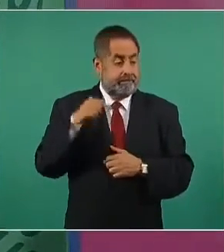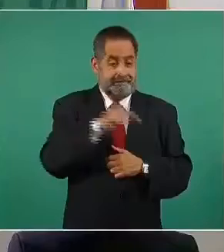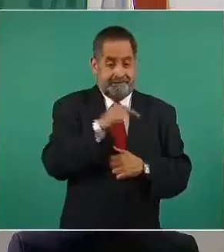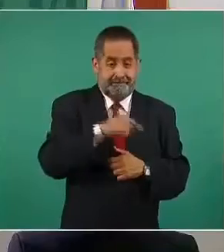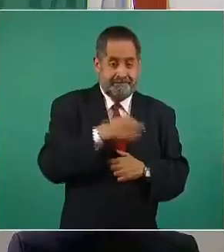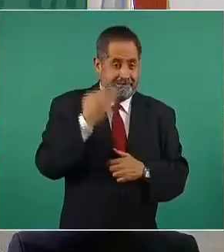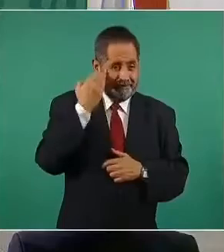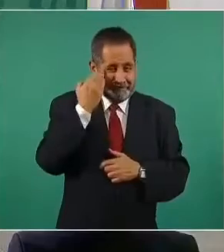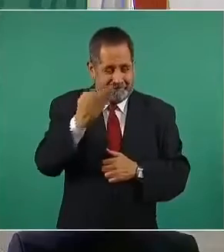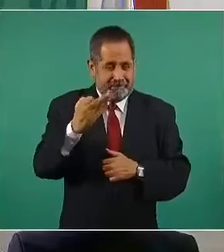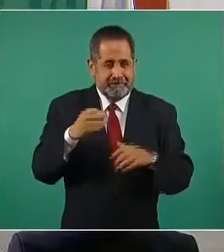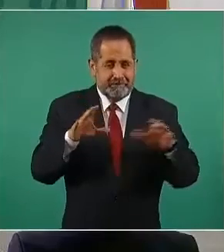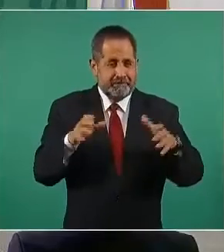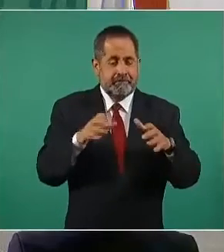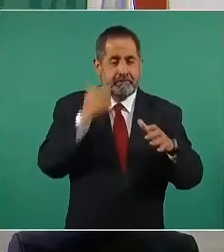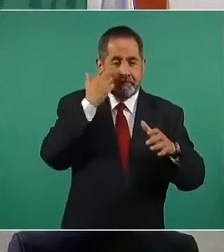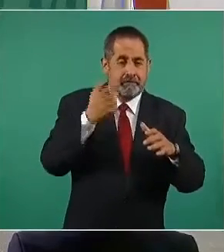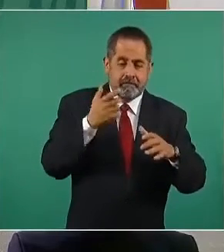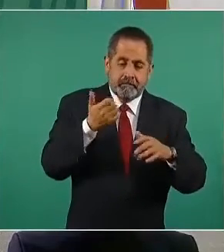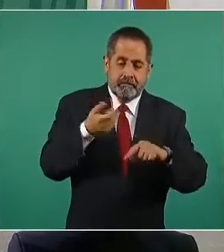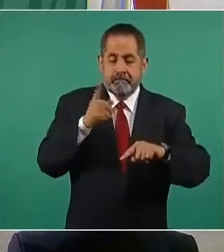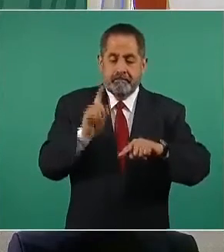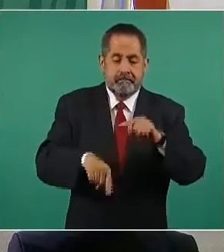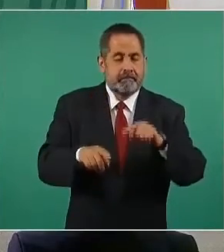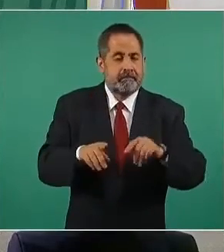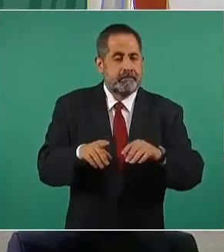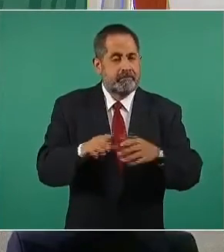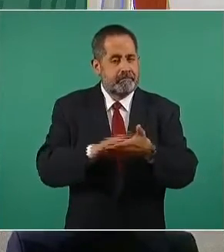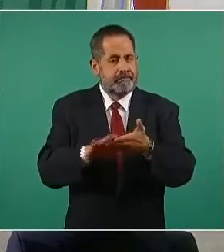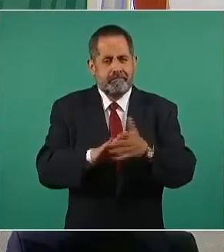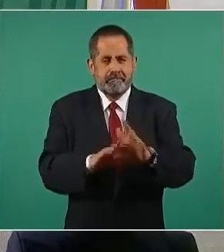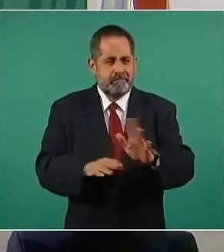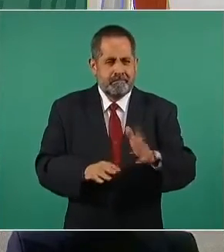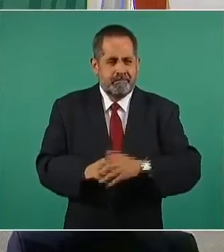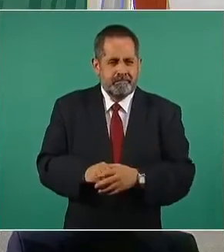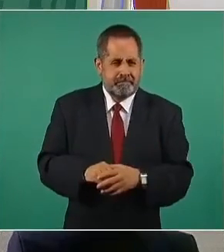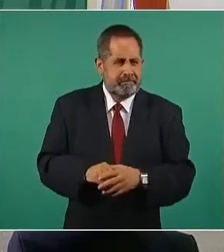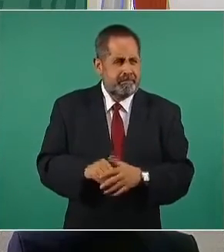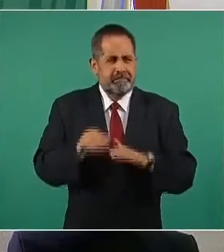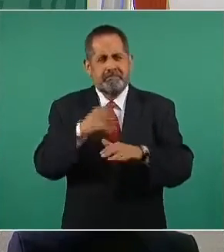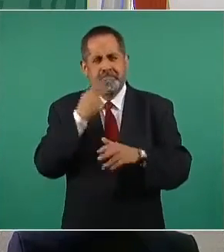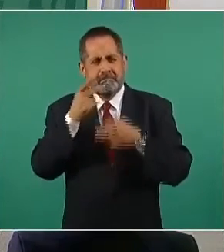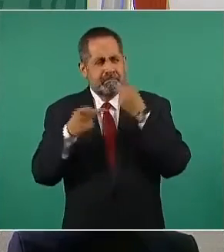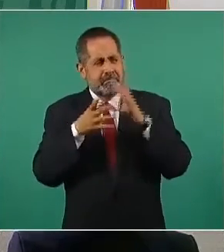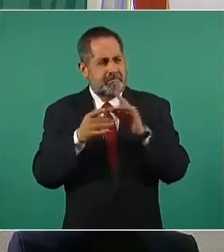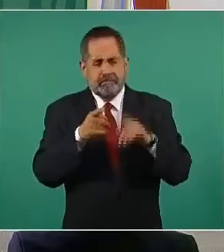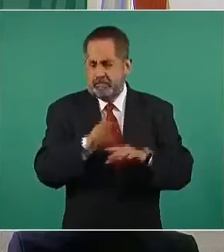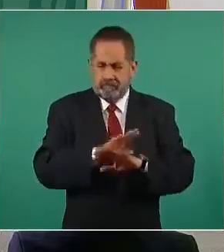borrar. Era el fin de la historia. ¿Para qué estás hablando de esto?